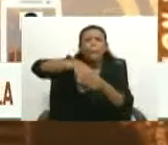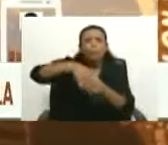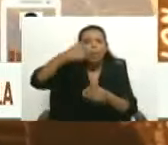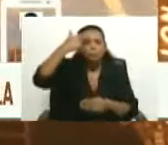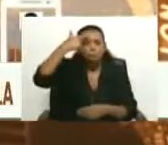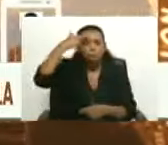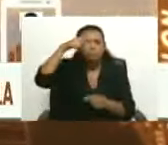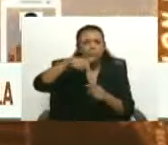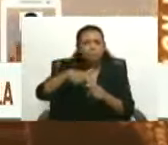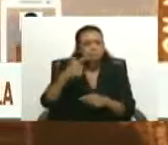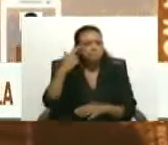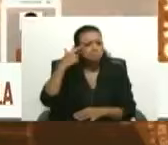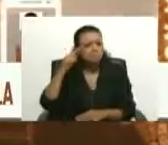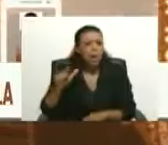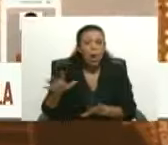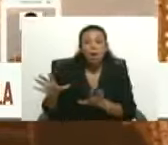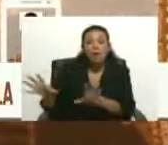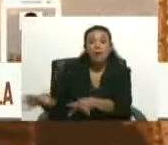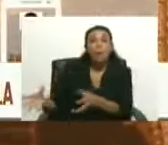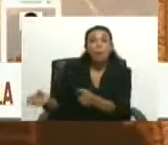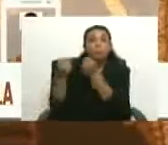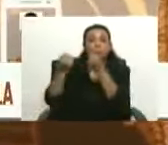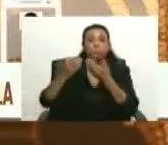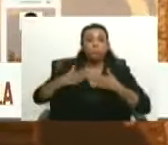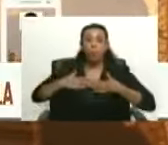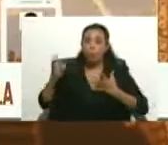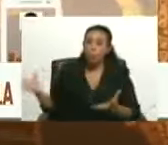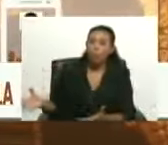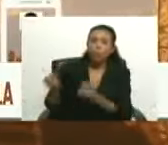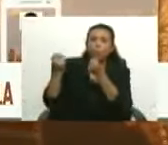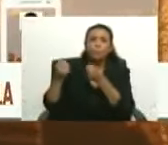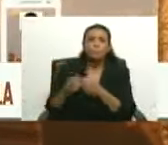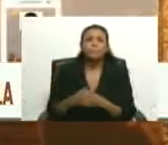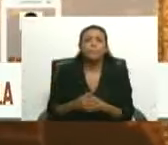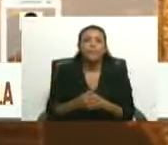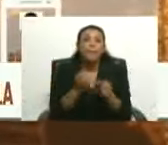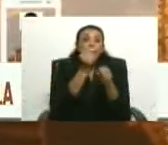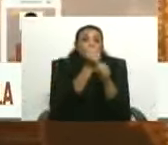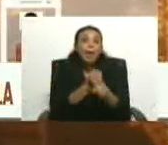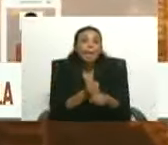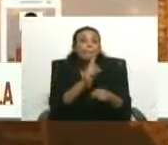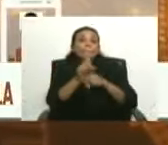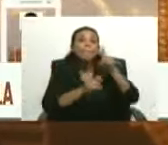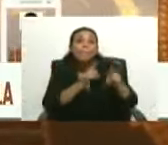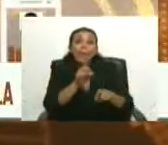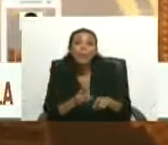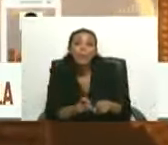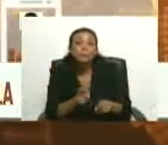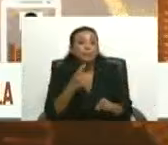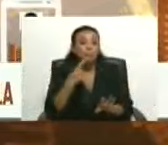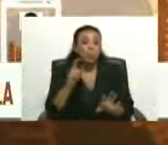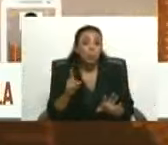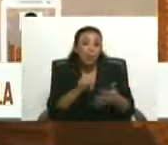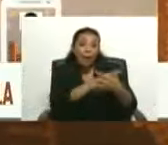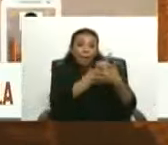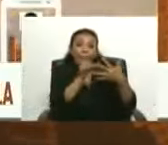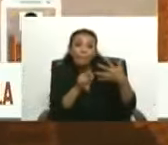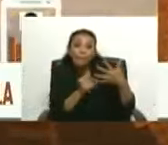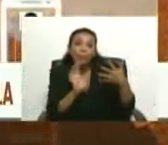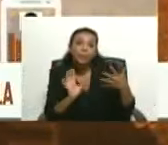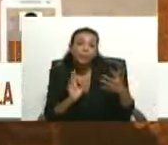una conciencia nacional. Vamos a esperar las preguntas. Por ahora yo diría, con esas 5